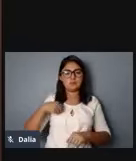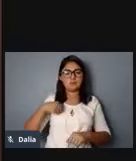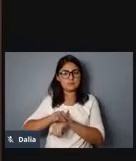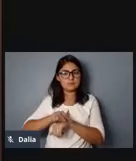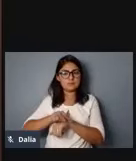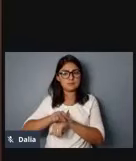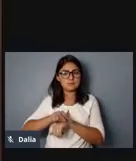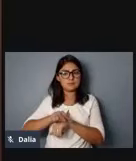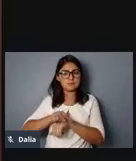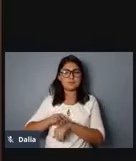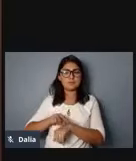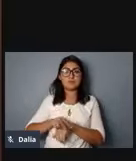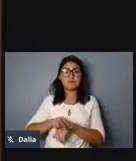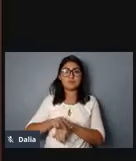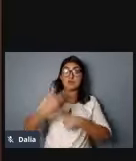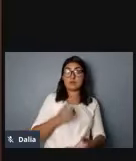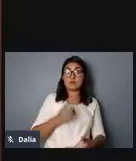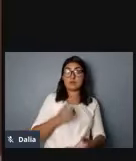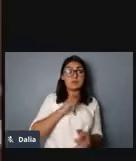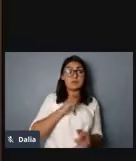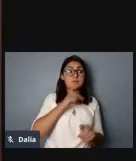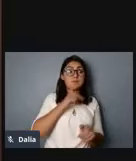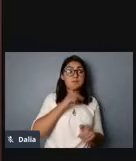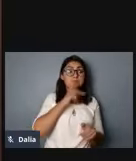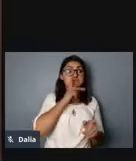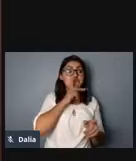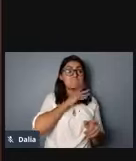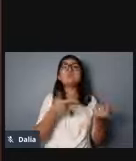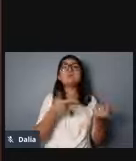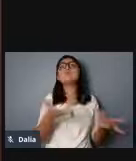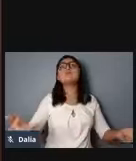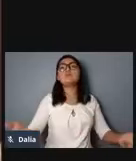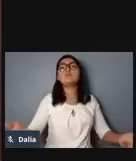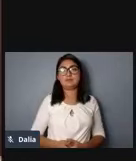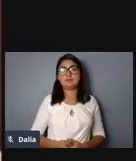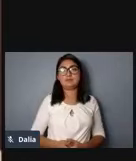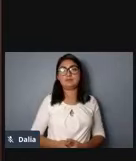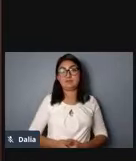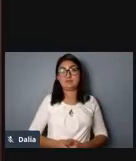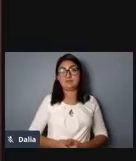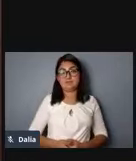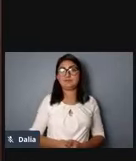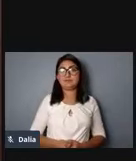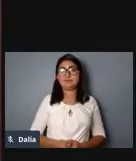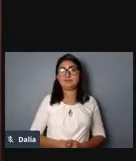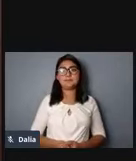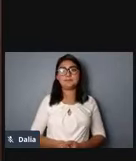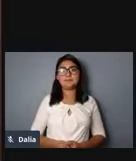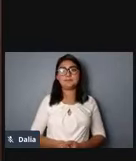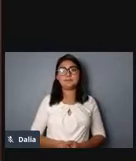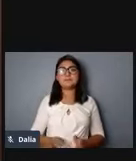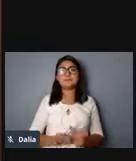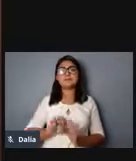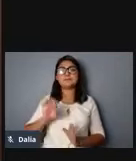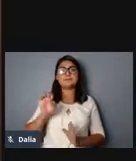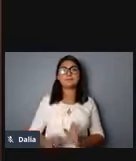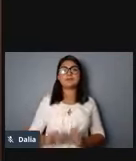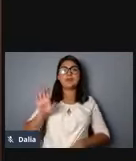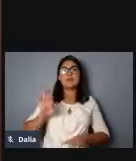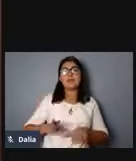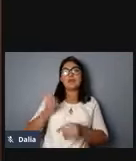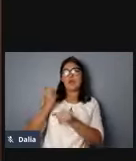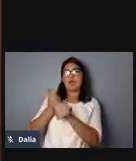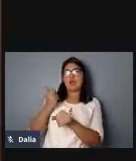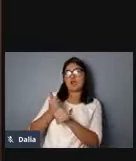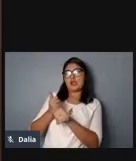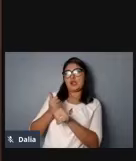ellos y o comentamos con la abuelita o comentamos con la tía, con el tío, ay, es que mi hijo, mi hija, fíjate que es bien responsable y está